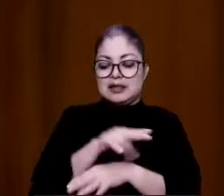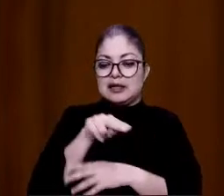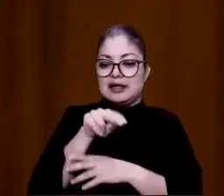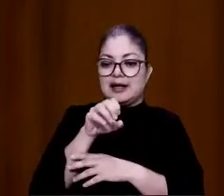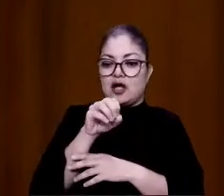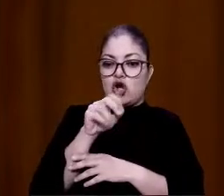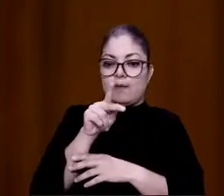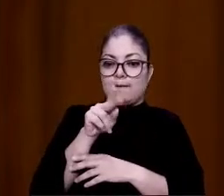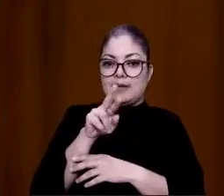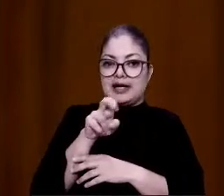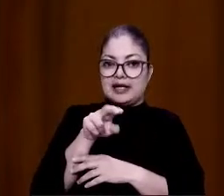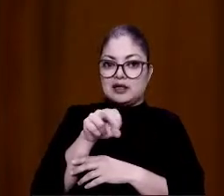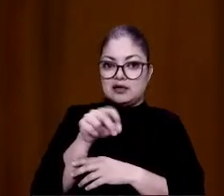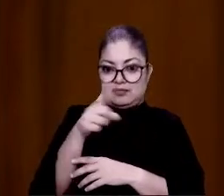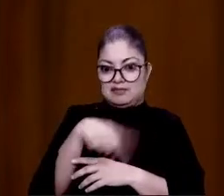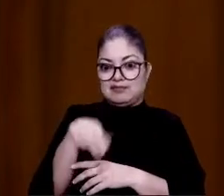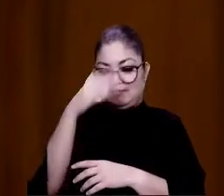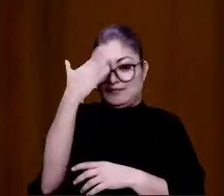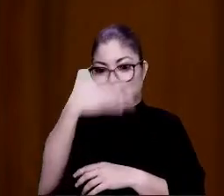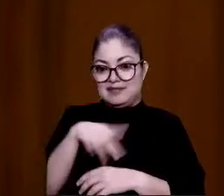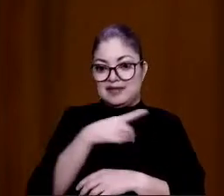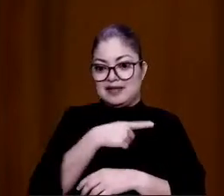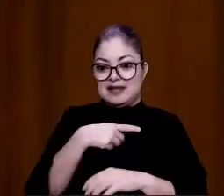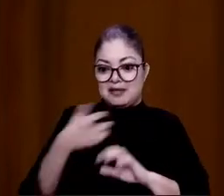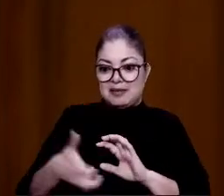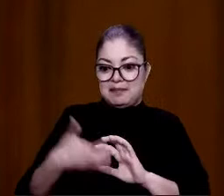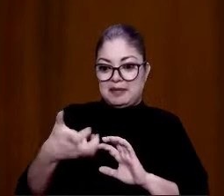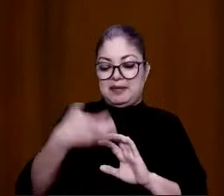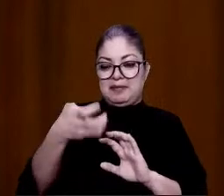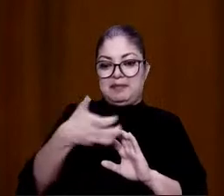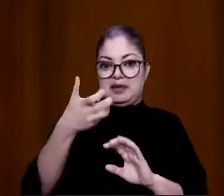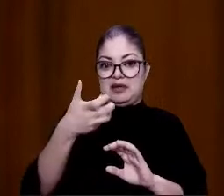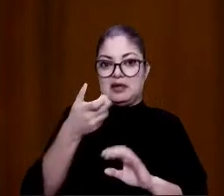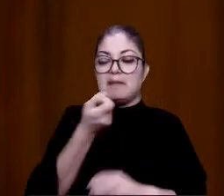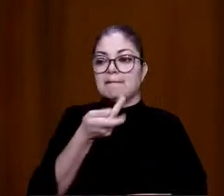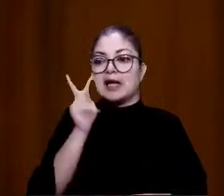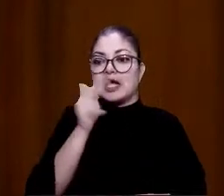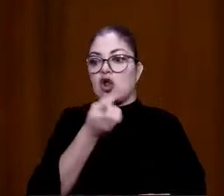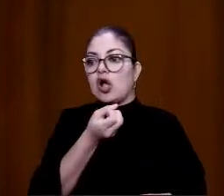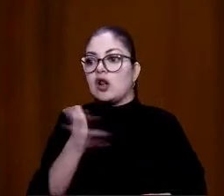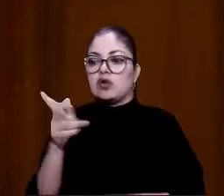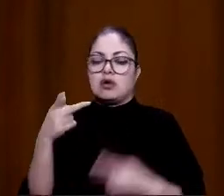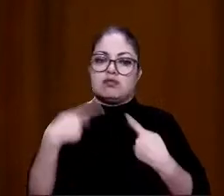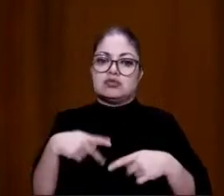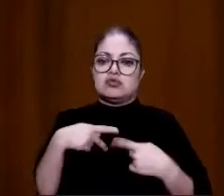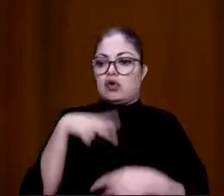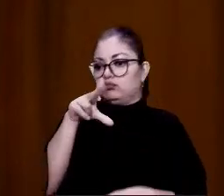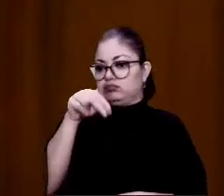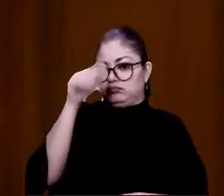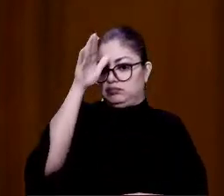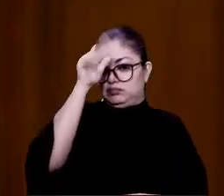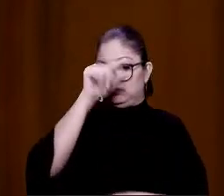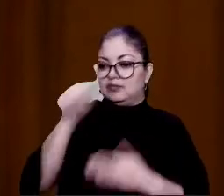ustedes saben que hay que levantar y cambiarlos, pero había inquietud de algunos ejidatarios, sobre todo en la zona de